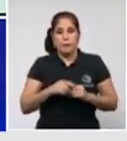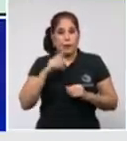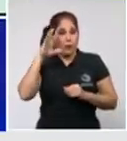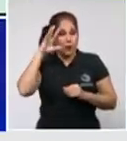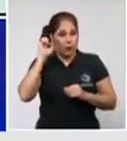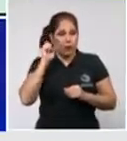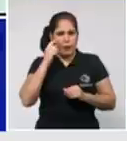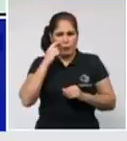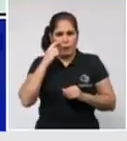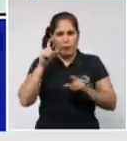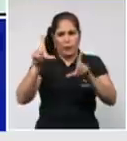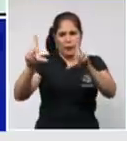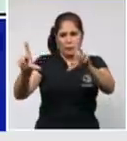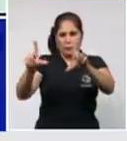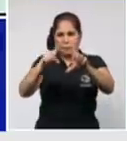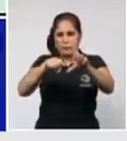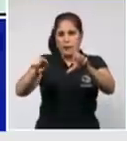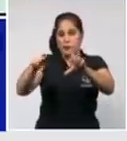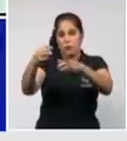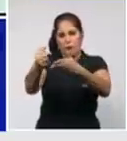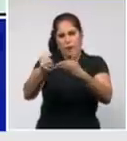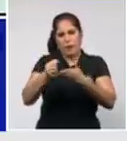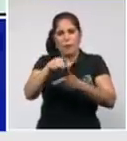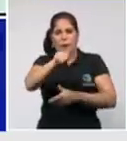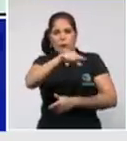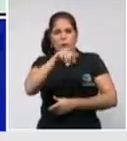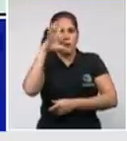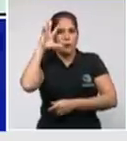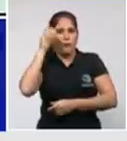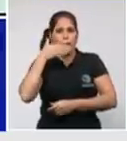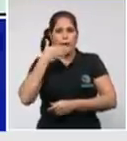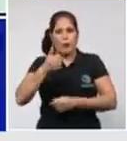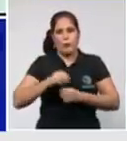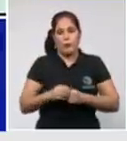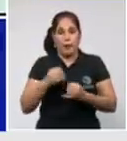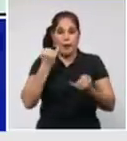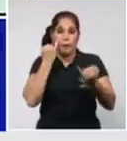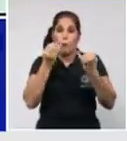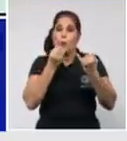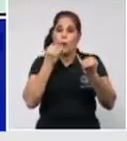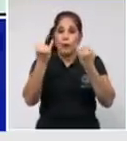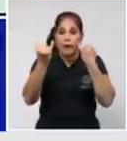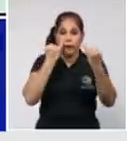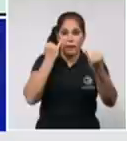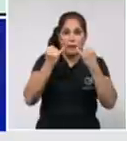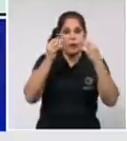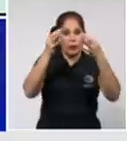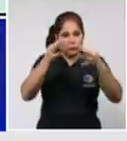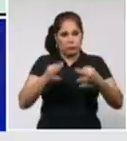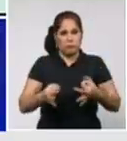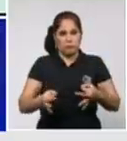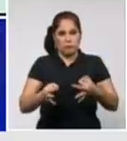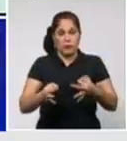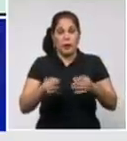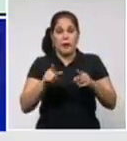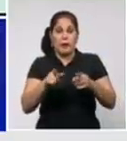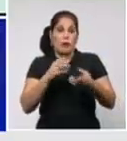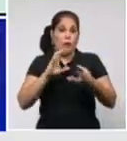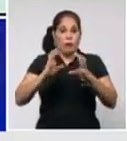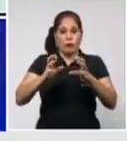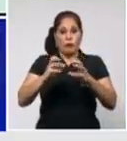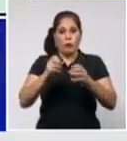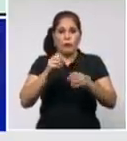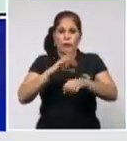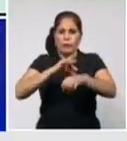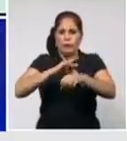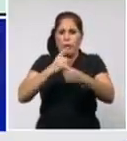imagen gráfica que a veces ayuda a identificar, y realmente las